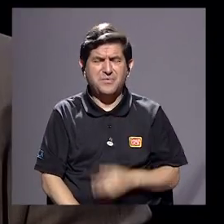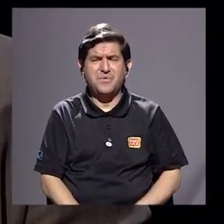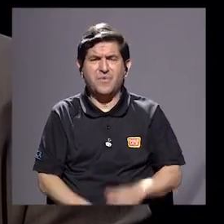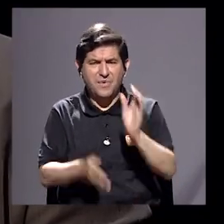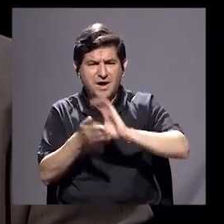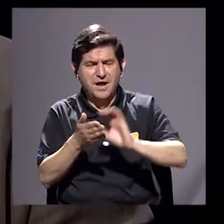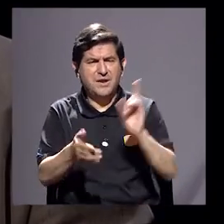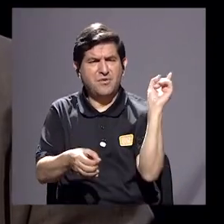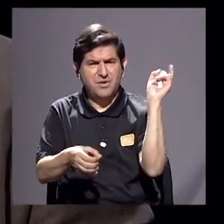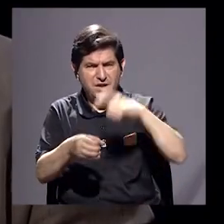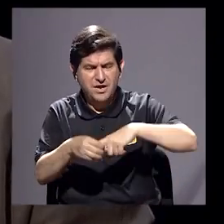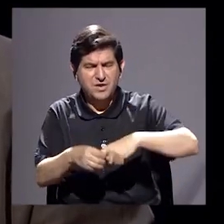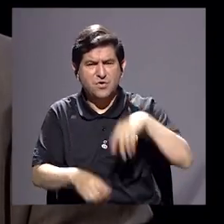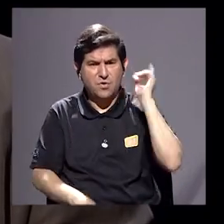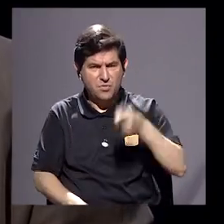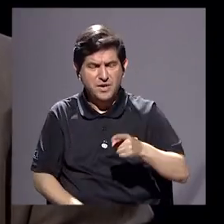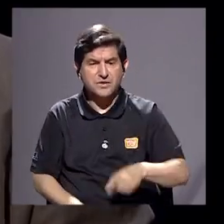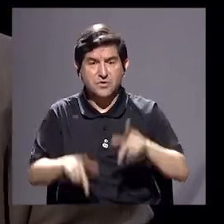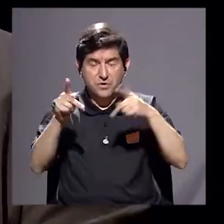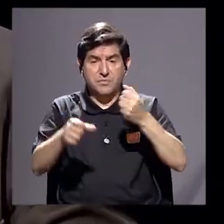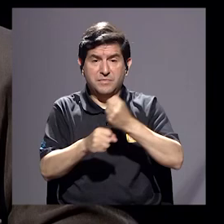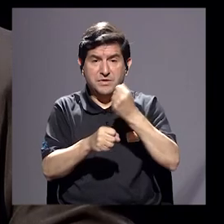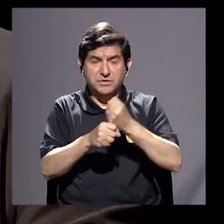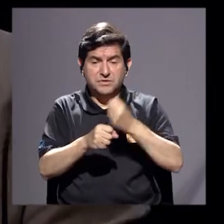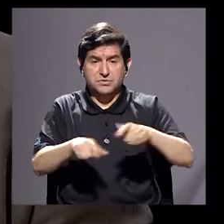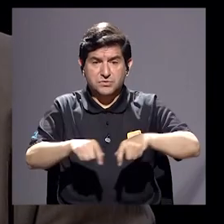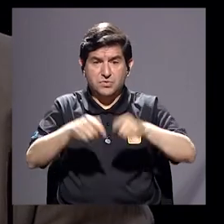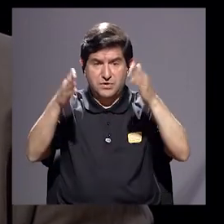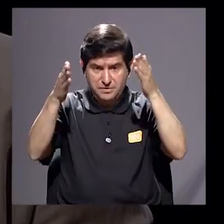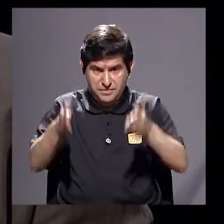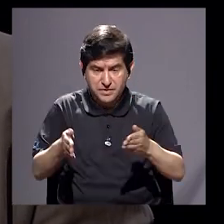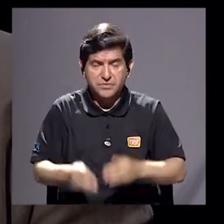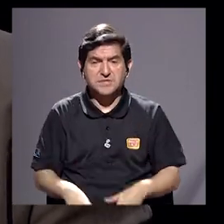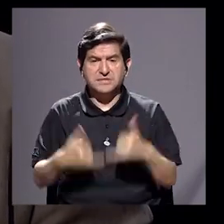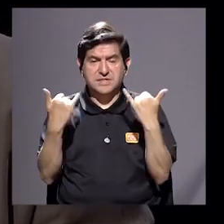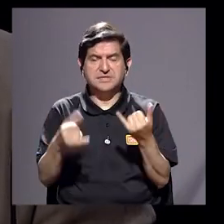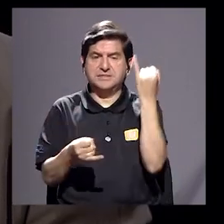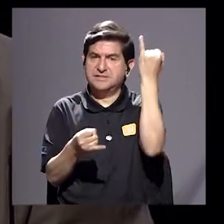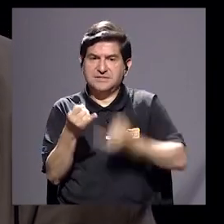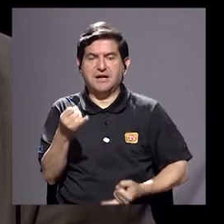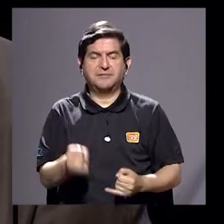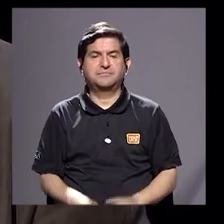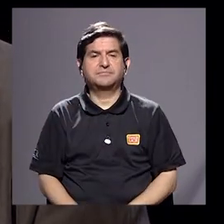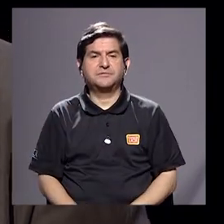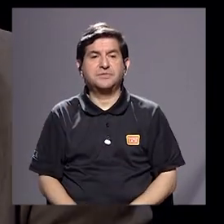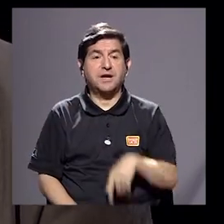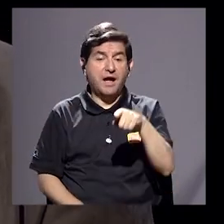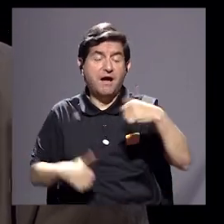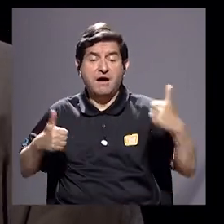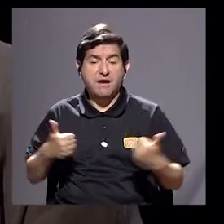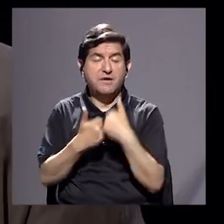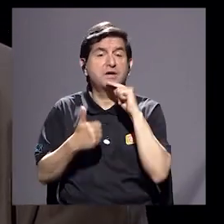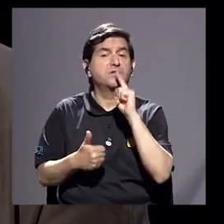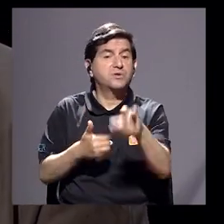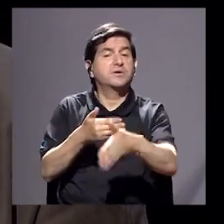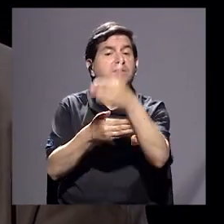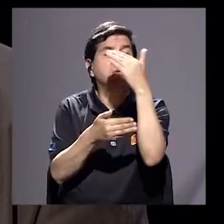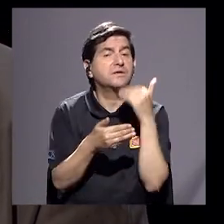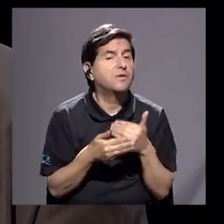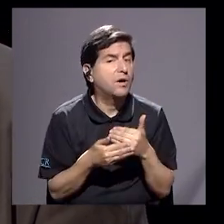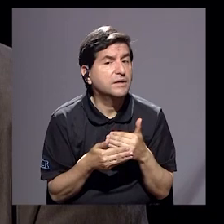para quien ejerce el periodismo en este país murió entonces aquí se plantea el reto que ya se estaba comentando